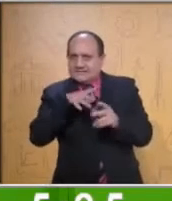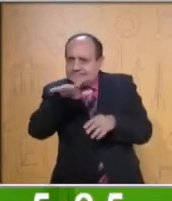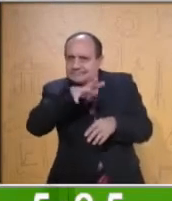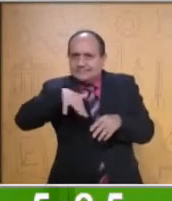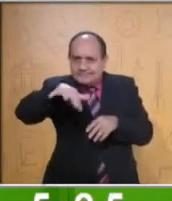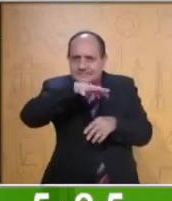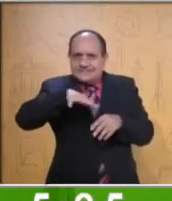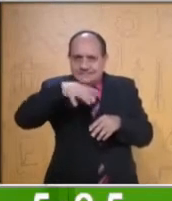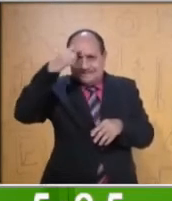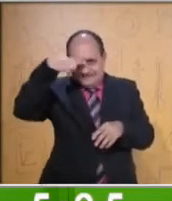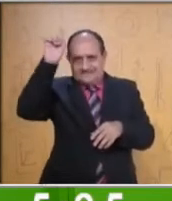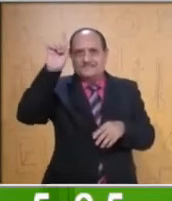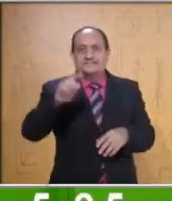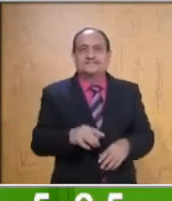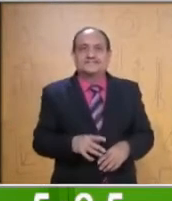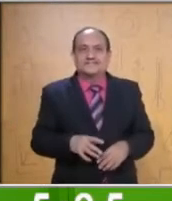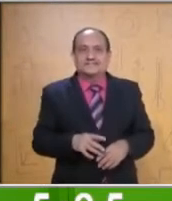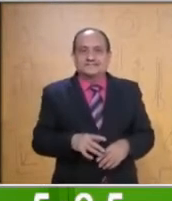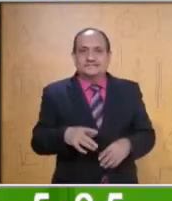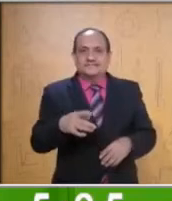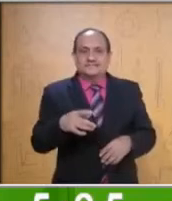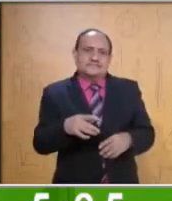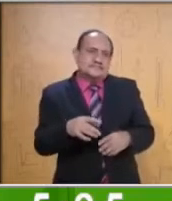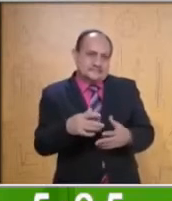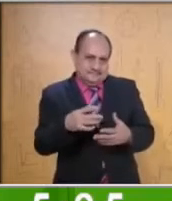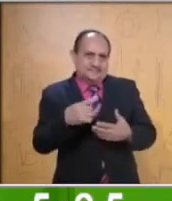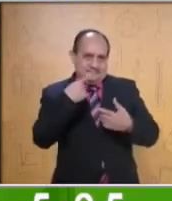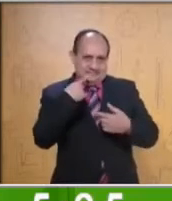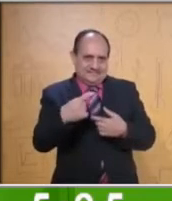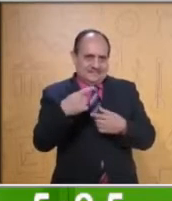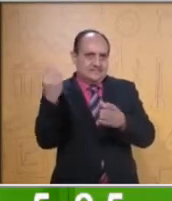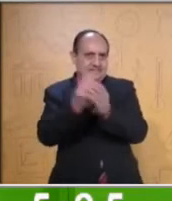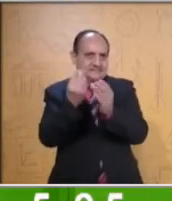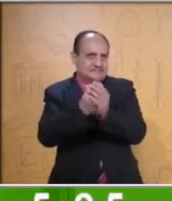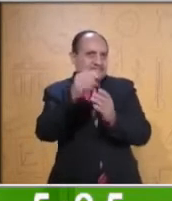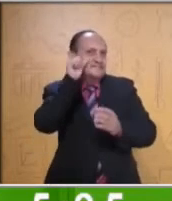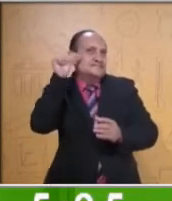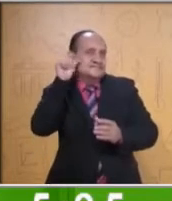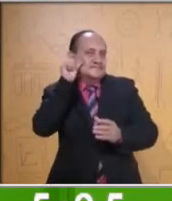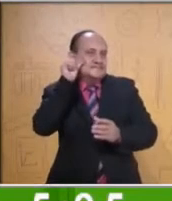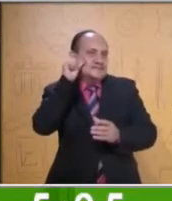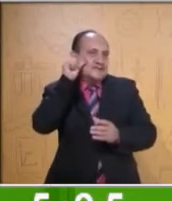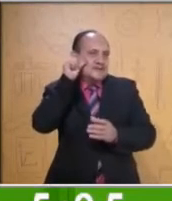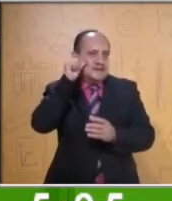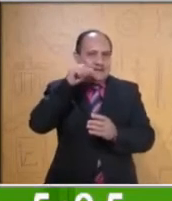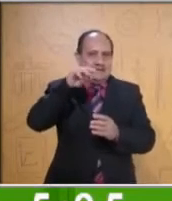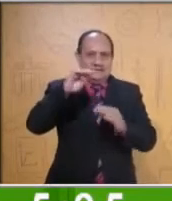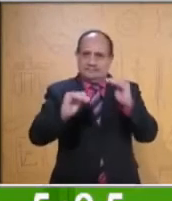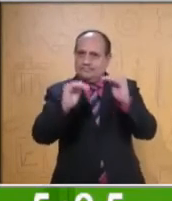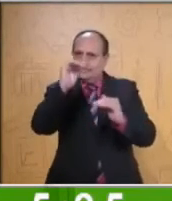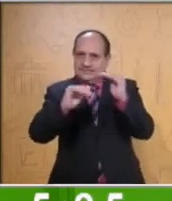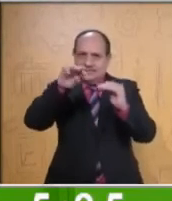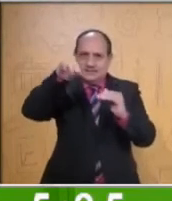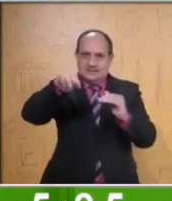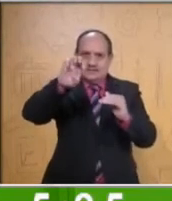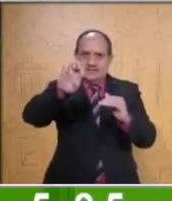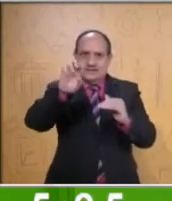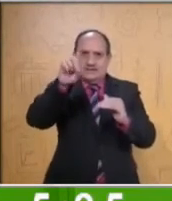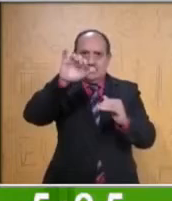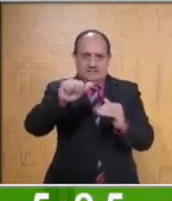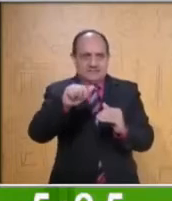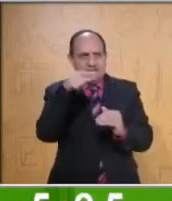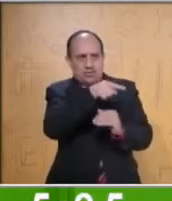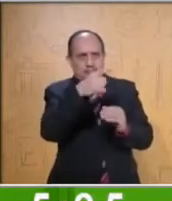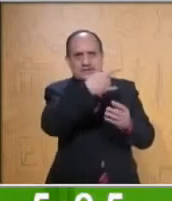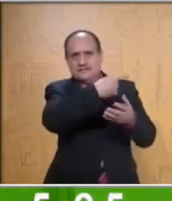fácil. Entonces, dijimos nosotros en la clase de ayer que la media aritmética la íbamos a trabajar con esta